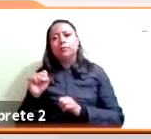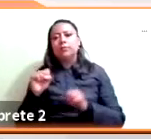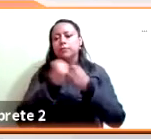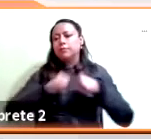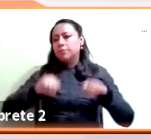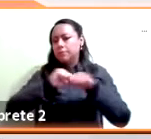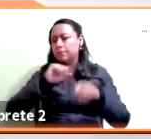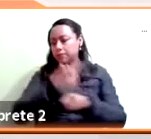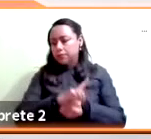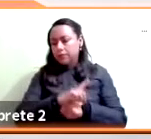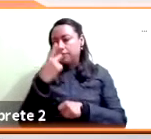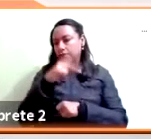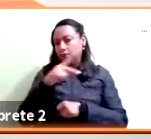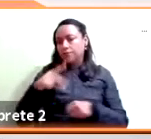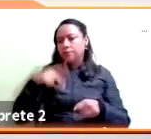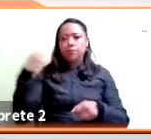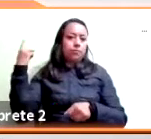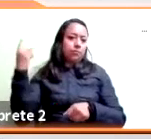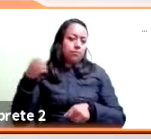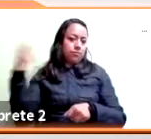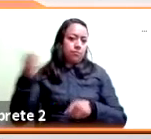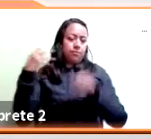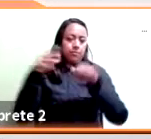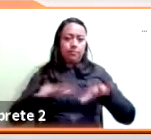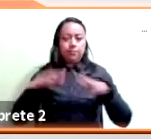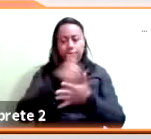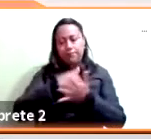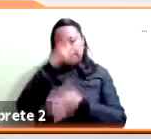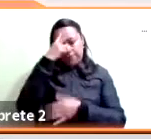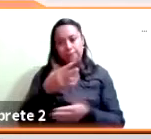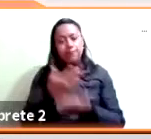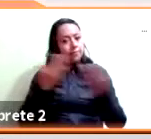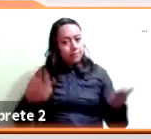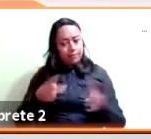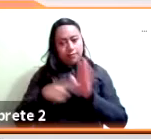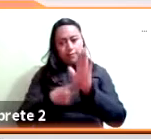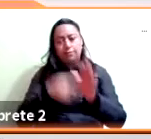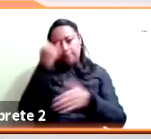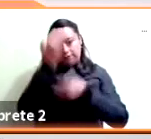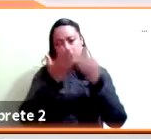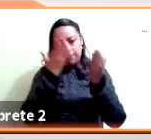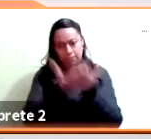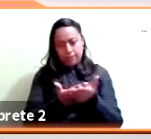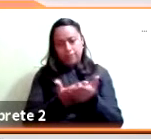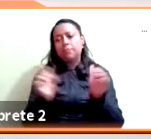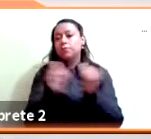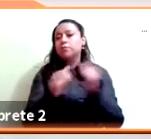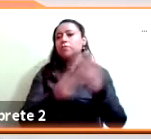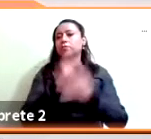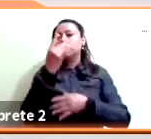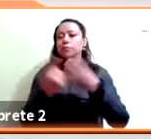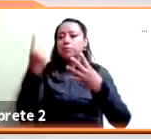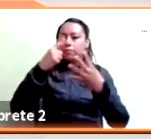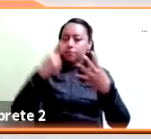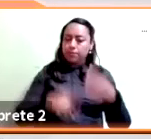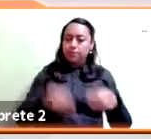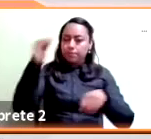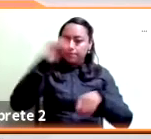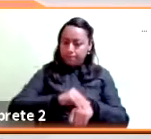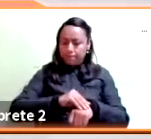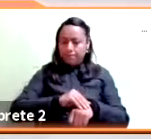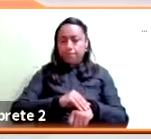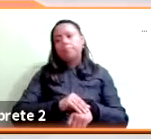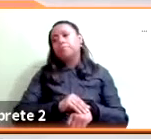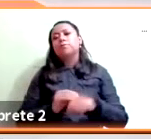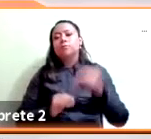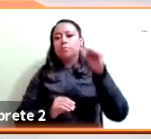hago el uso de la tribuna virtual para presentar la siguiente iniciativa con proyecto de decreto por el que se adiciona la fracción 11ª